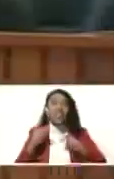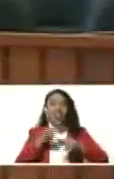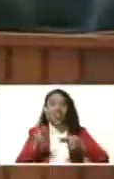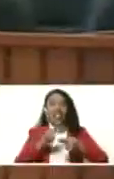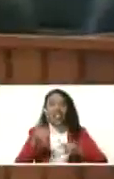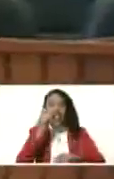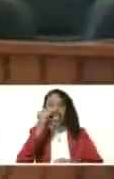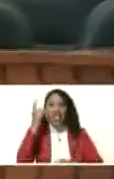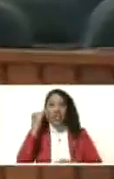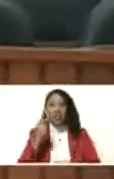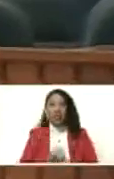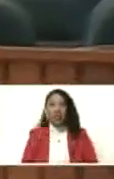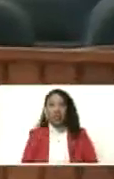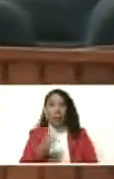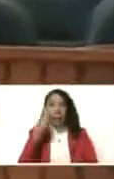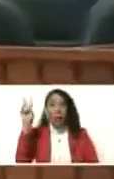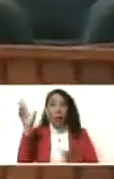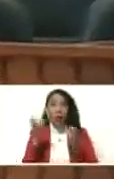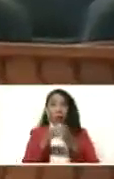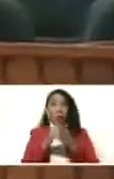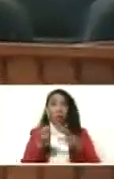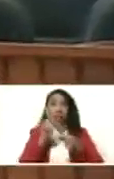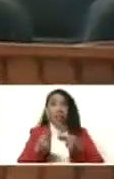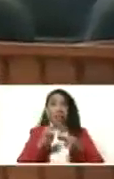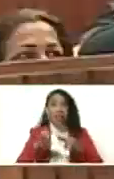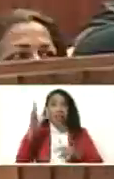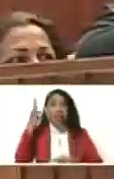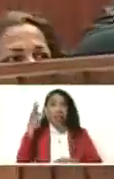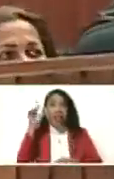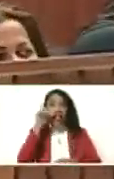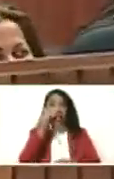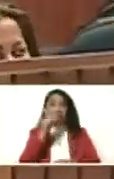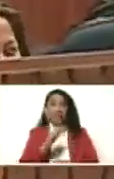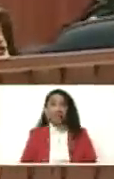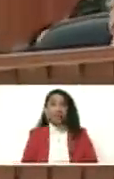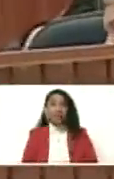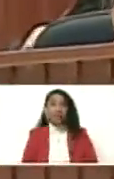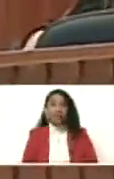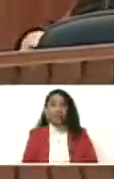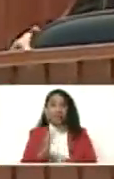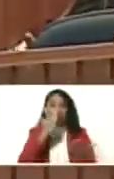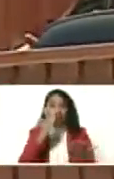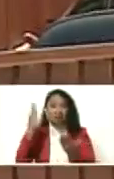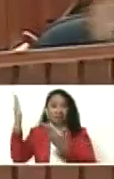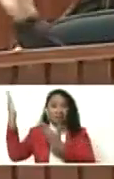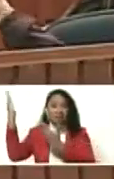mira. Hay un grupo de niñas y de niños. Mira.